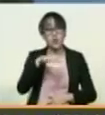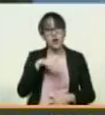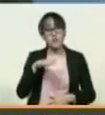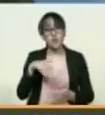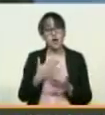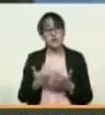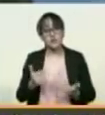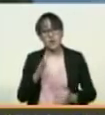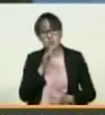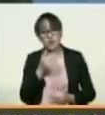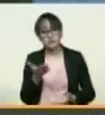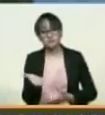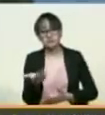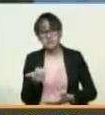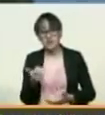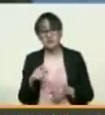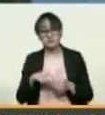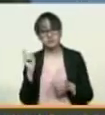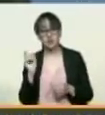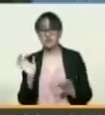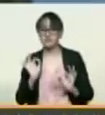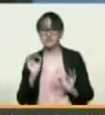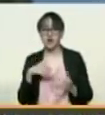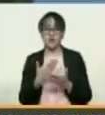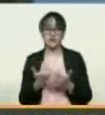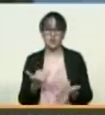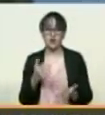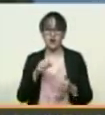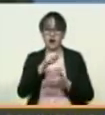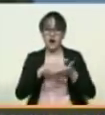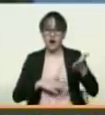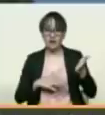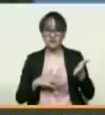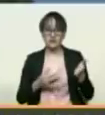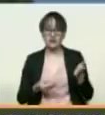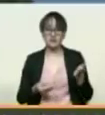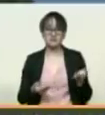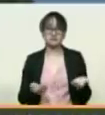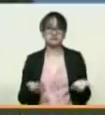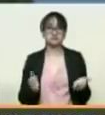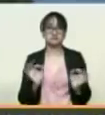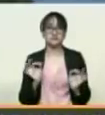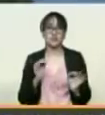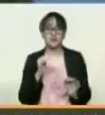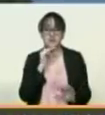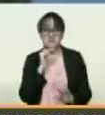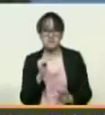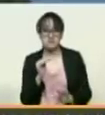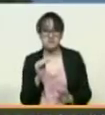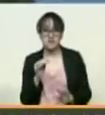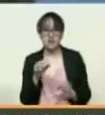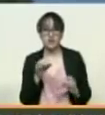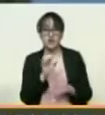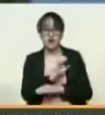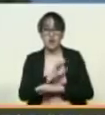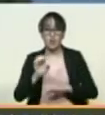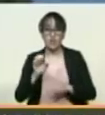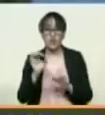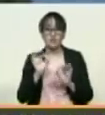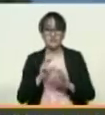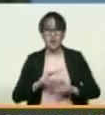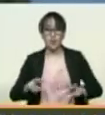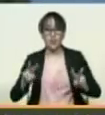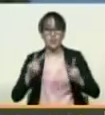no hay ninguna solicitud de retiro. No hay ninguna carta que se haya depositado en Quito, en Ecuador, donde está la sede de UNASUR. Lo que hay